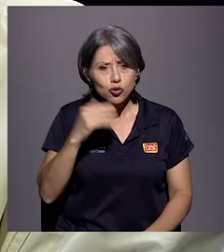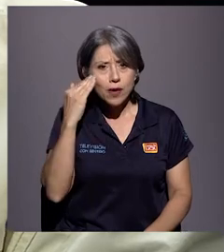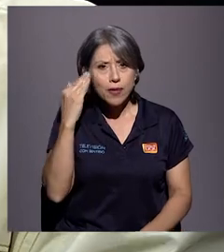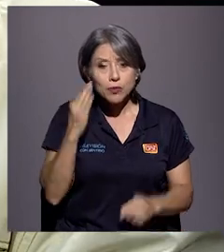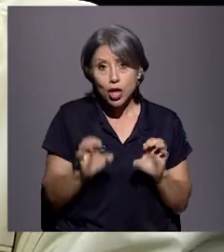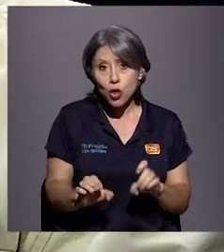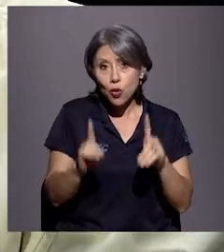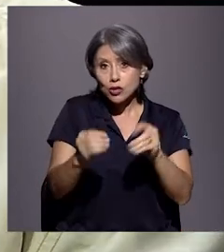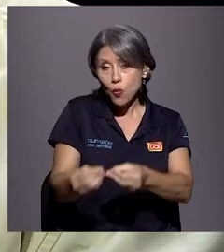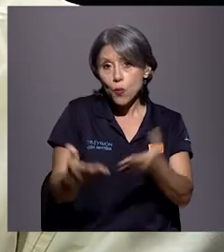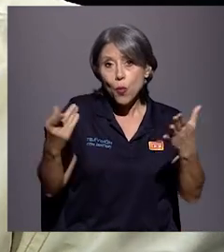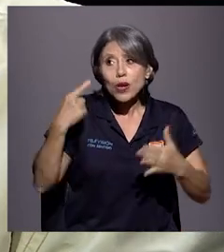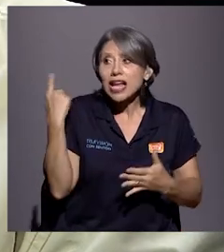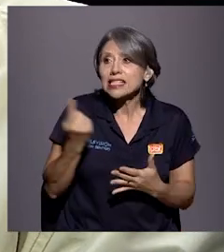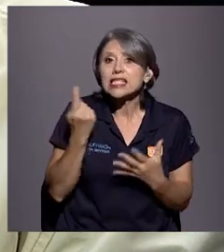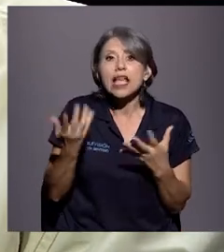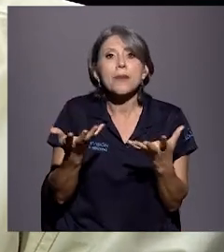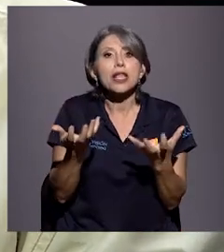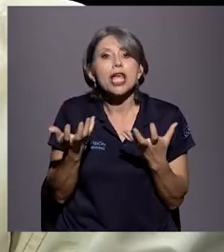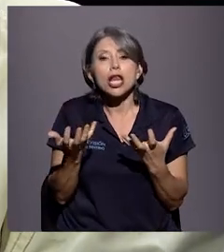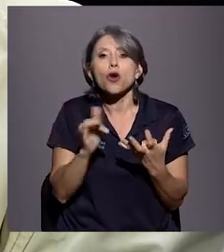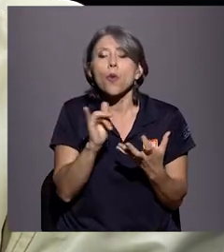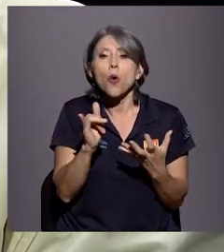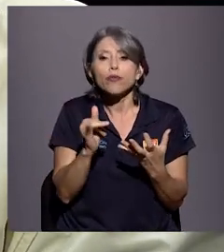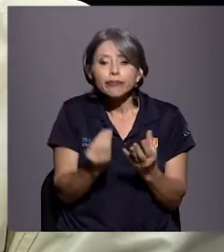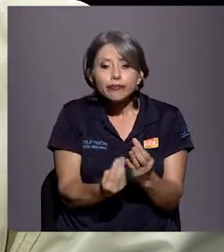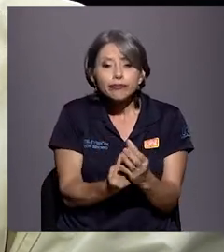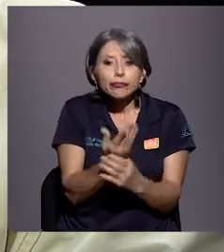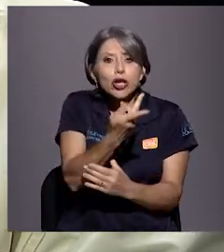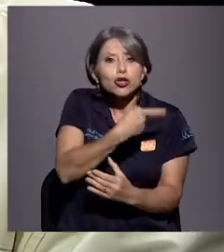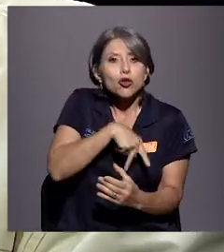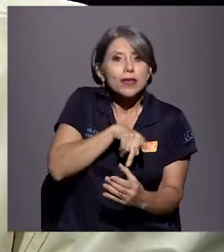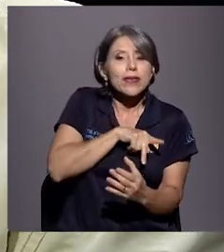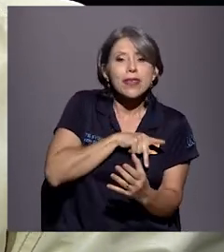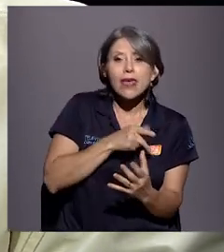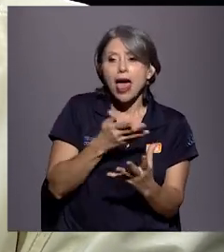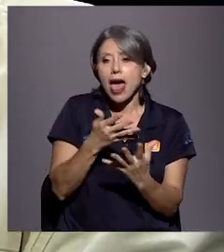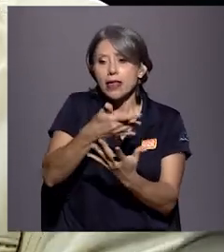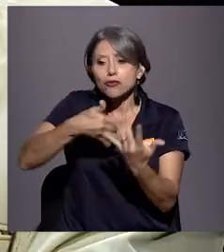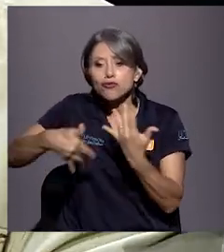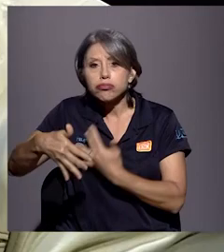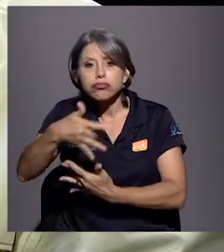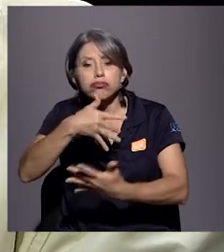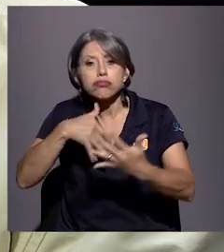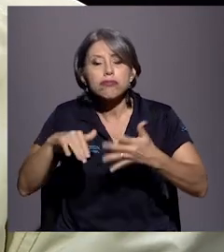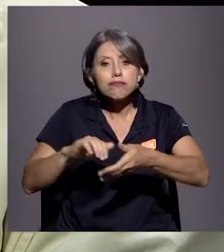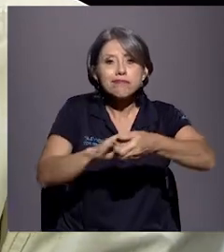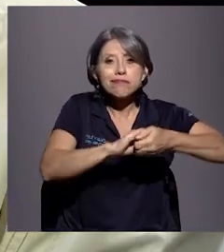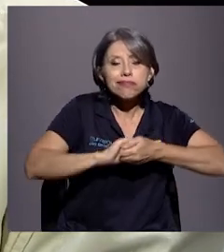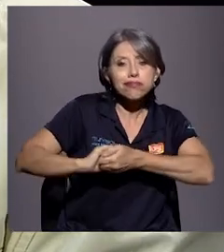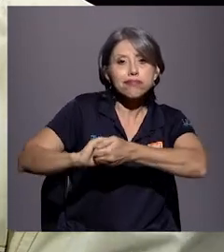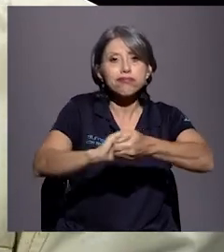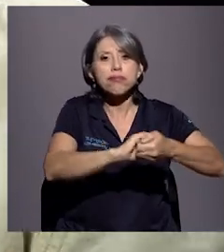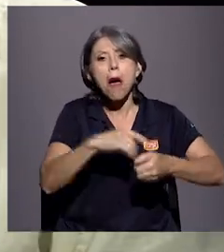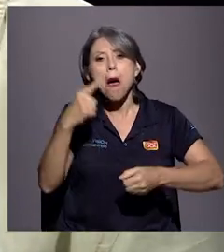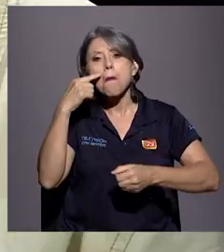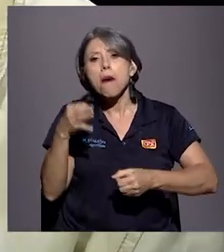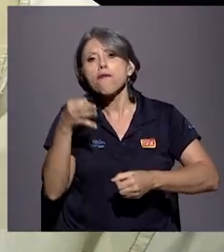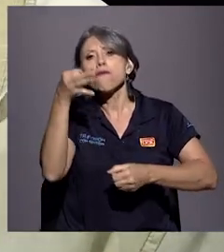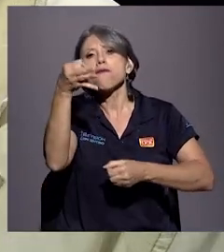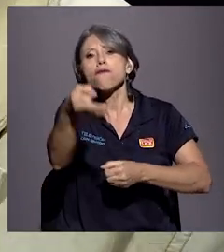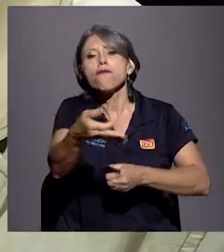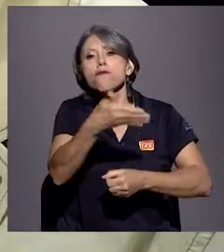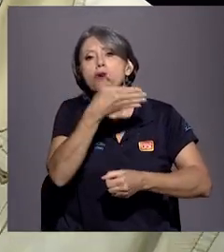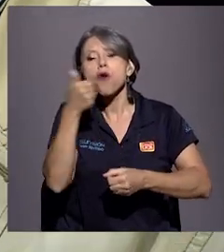instrumento de crear sociabilidades y subjetividades más solidarias con vista a un futuro mejor. La